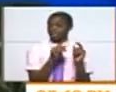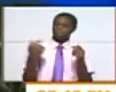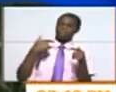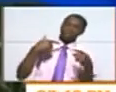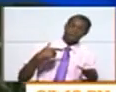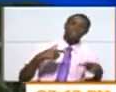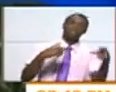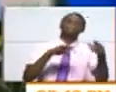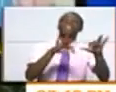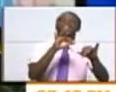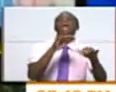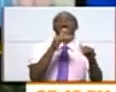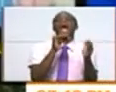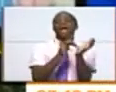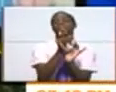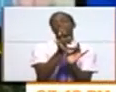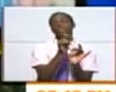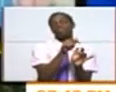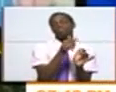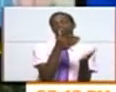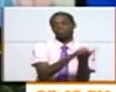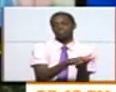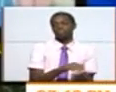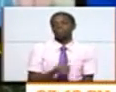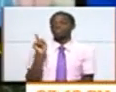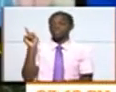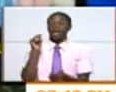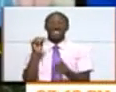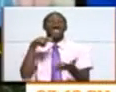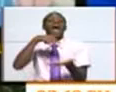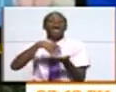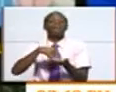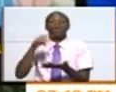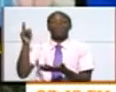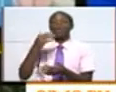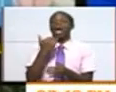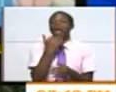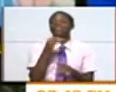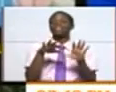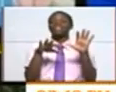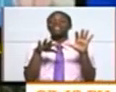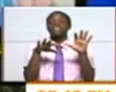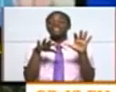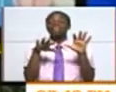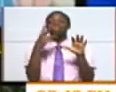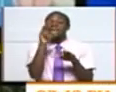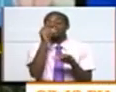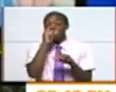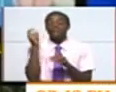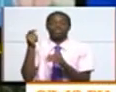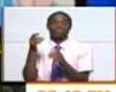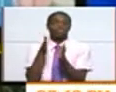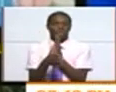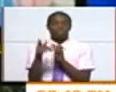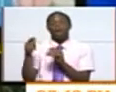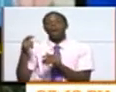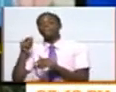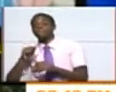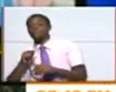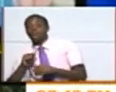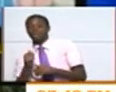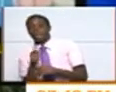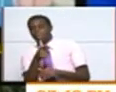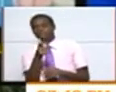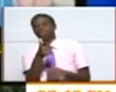En Carabobo, Daniel Kellis, de 20 años de edad, fue asesinado el 10 de abril, alcanzado por una bala de un policía.